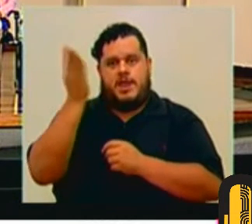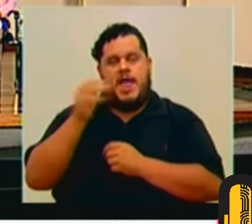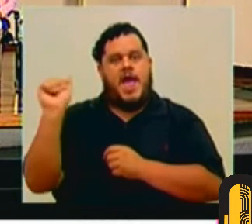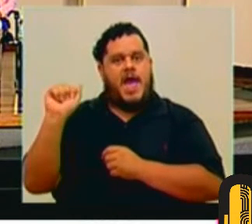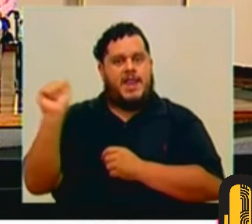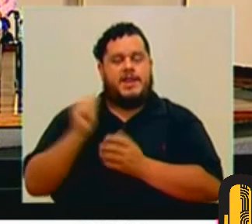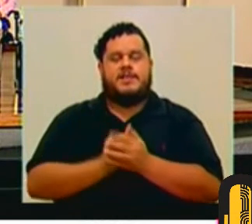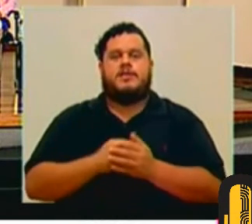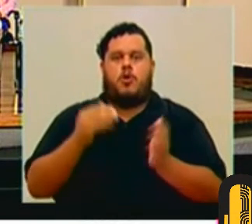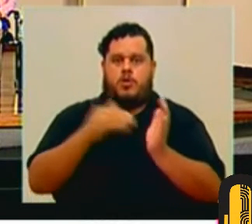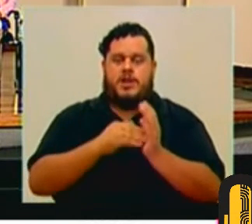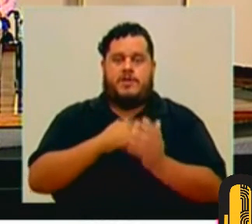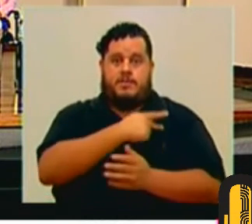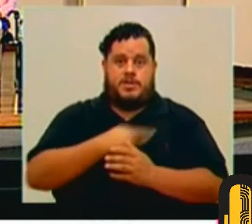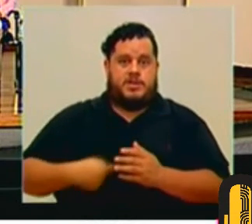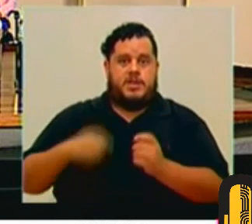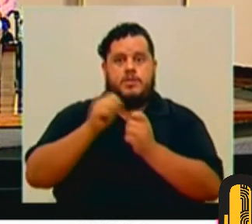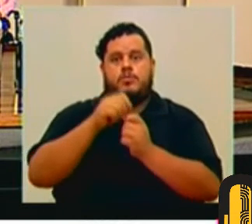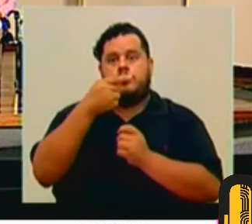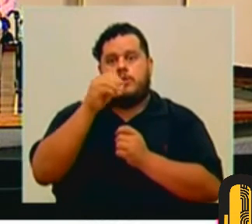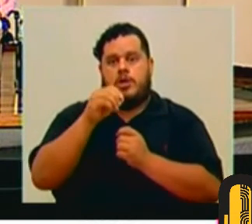presidencia.go.cr/alertas. Repetimos,